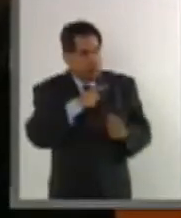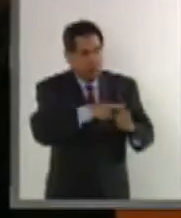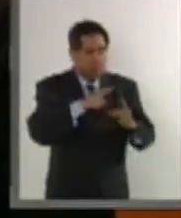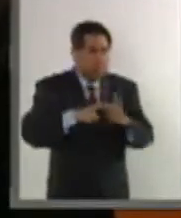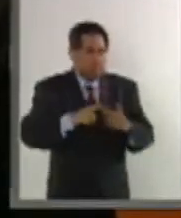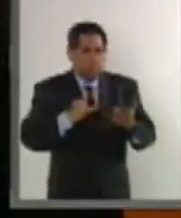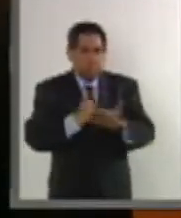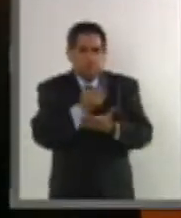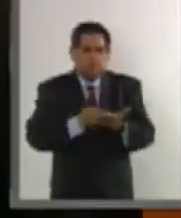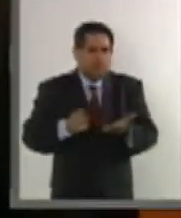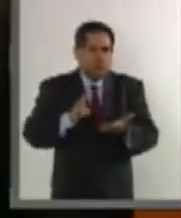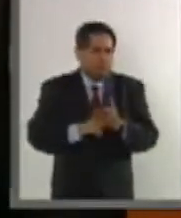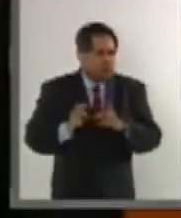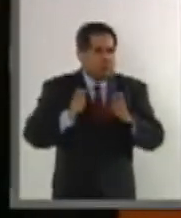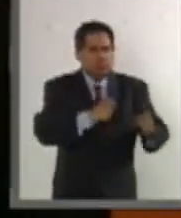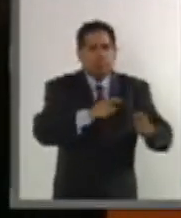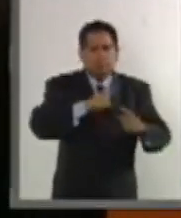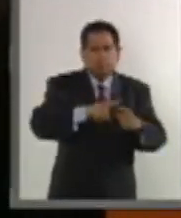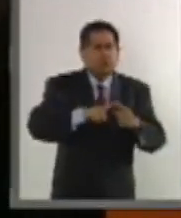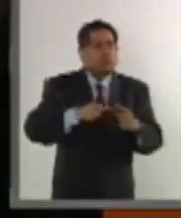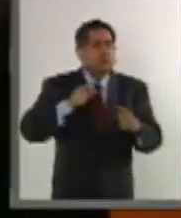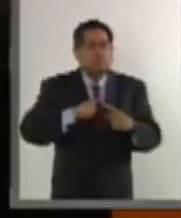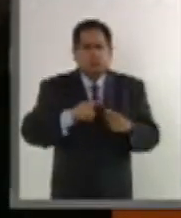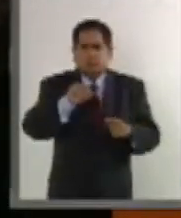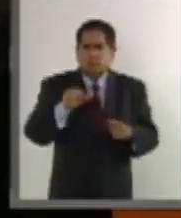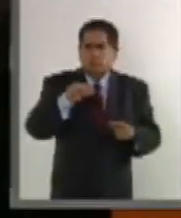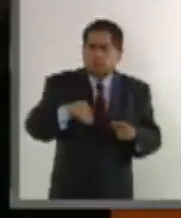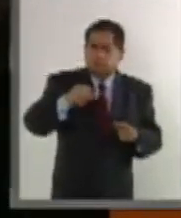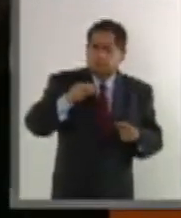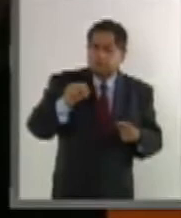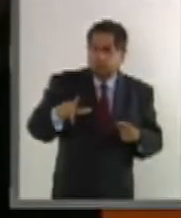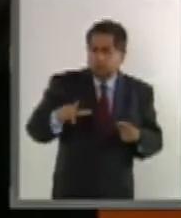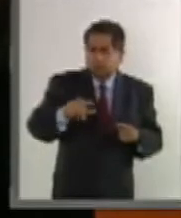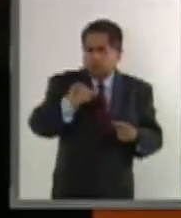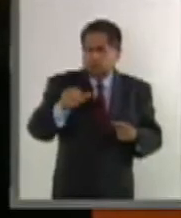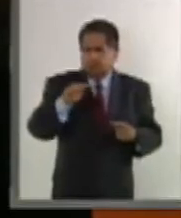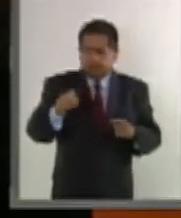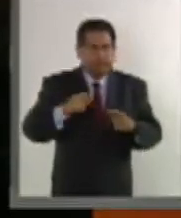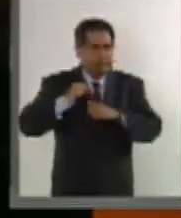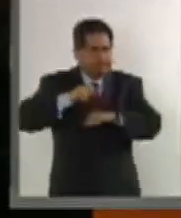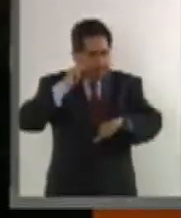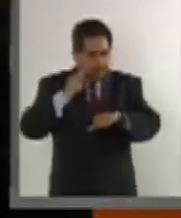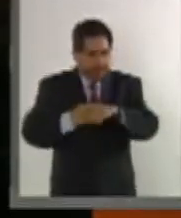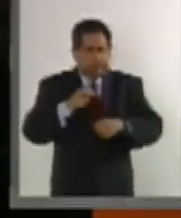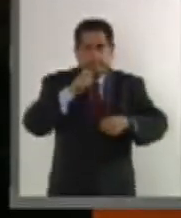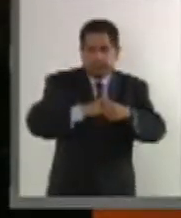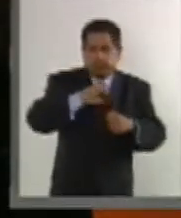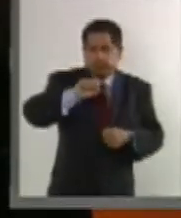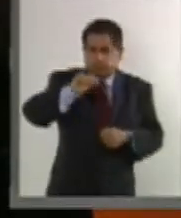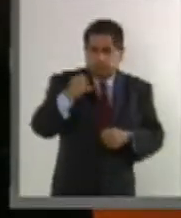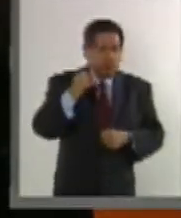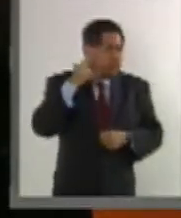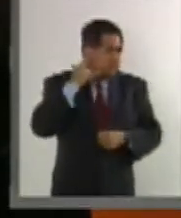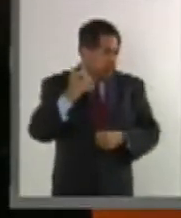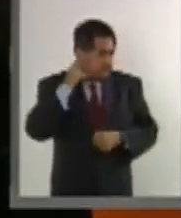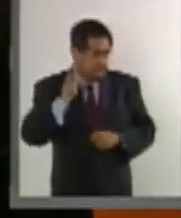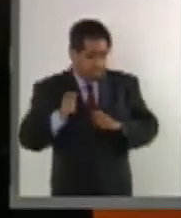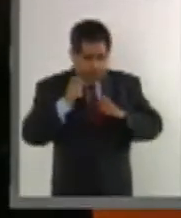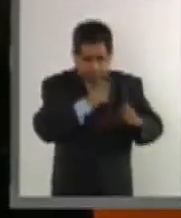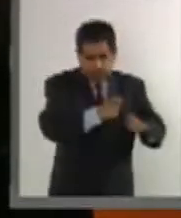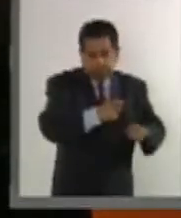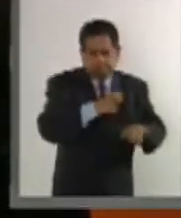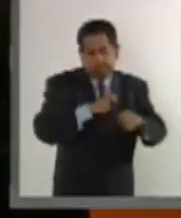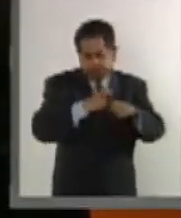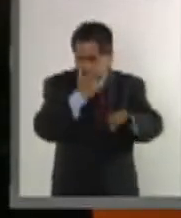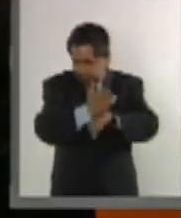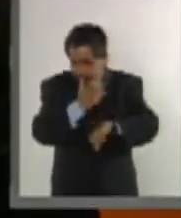son el del ciudadano Juan Manuel Calderón Jaimes como cónsul titular en la ciudad de San José, California, Estados